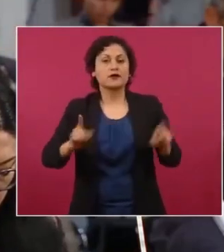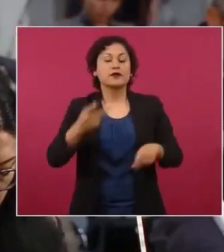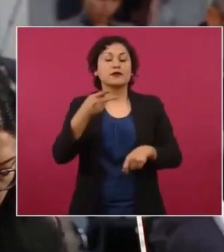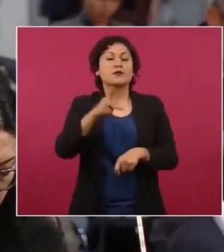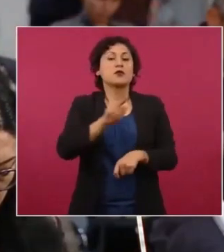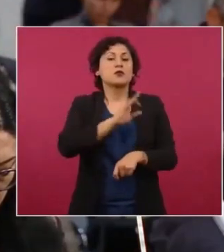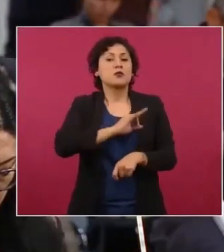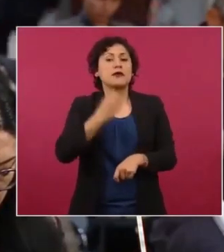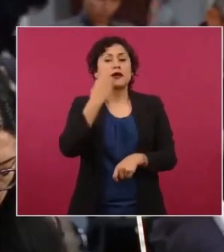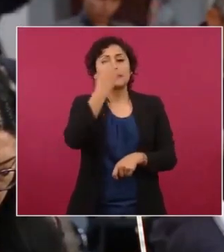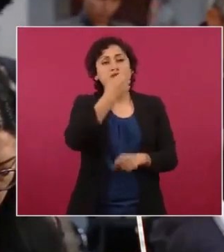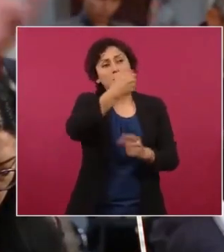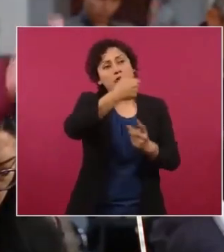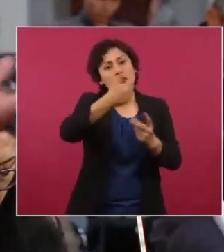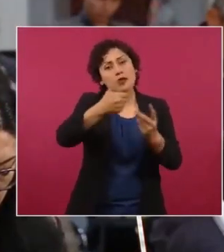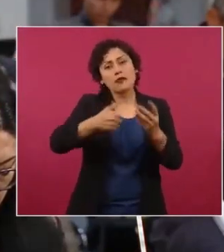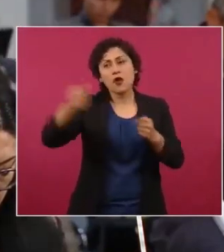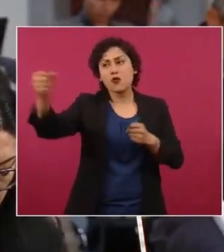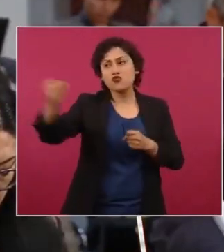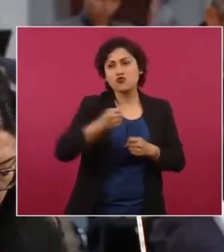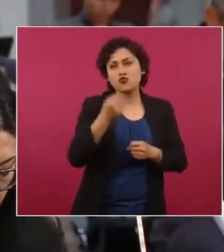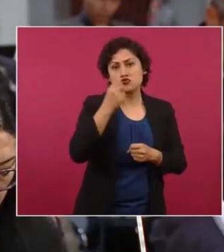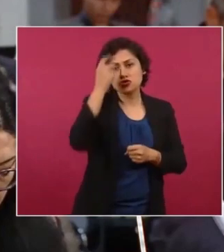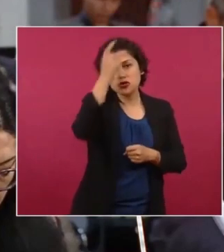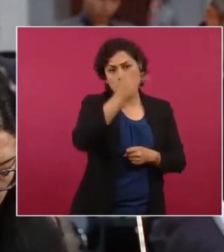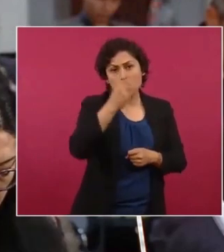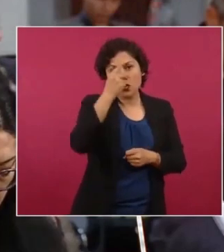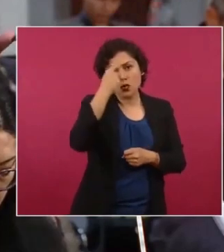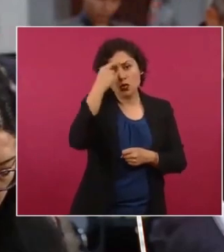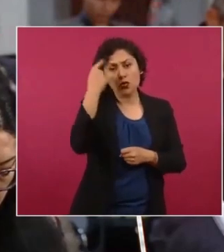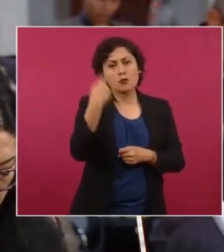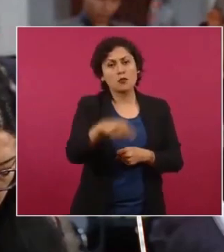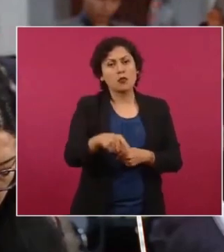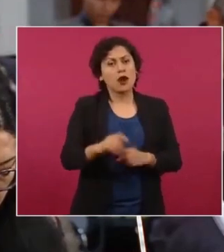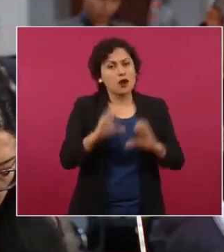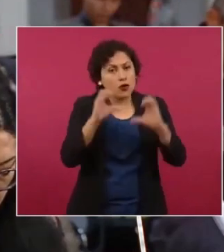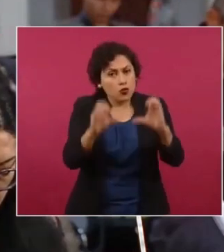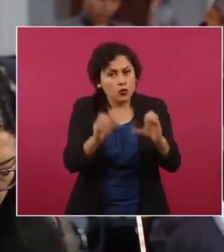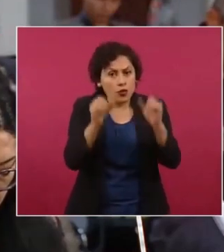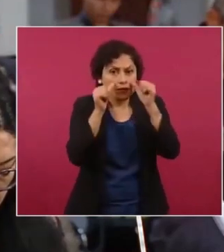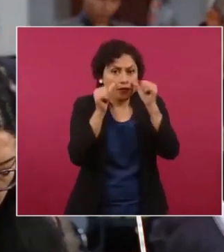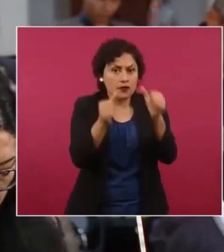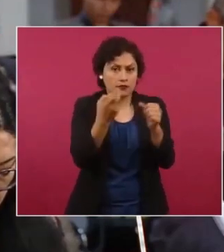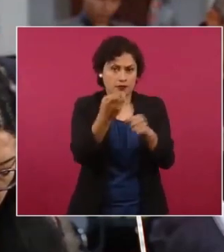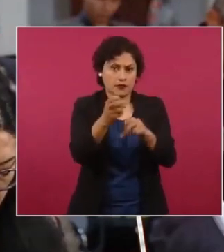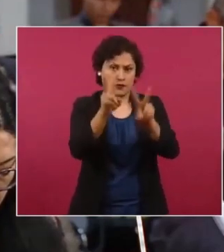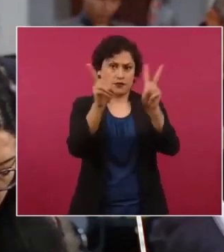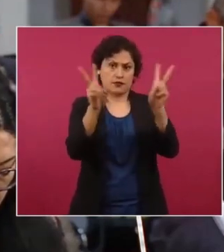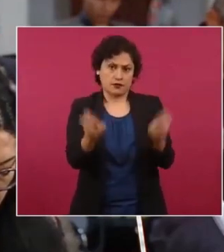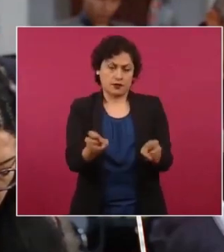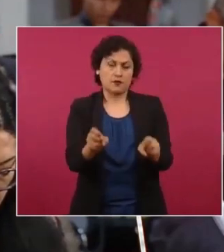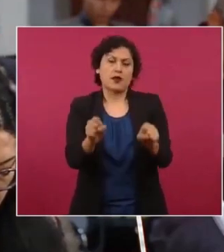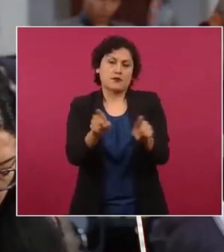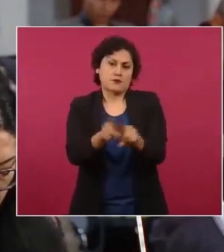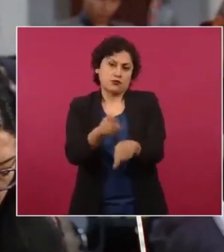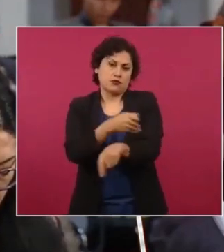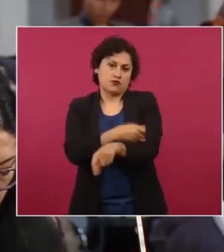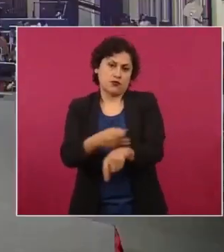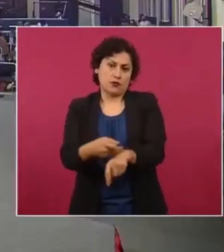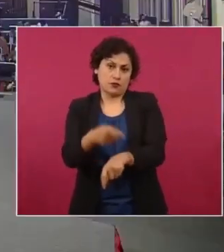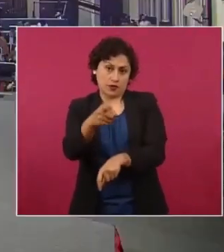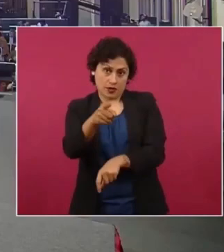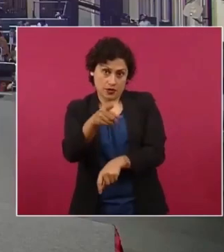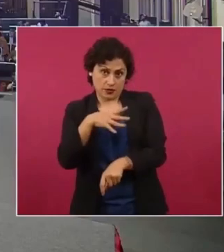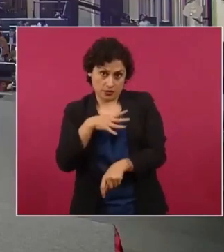contener estos tipos de ataques y que, por ejemplo, también se pueda trabajar entre familias. No sé si ya tenga contemplada ese